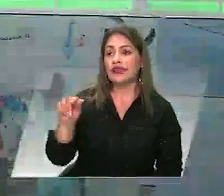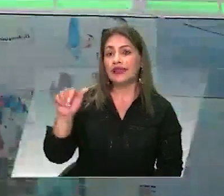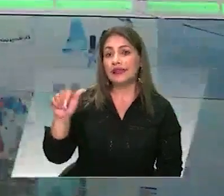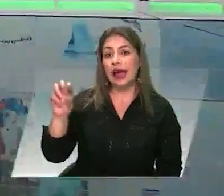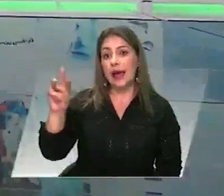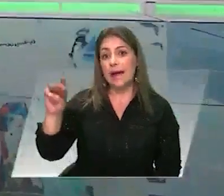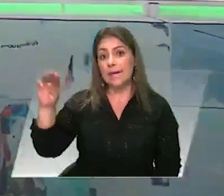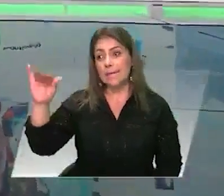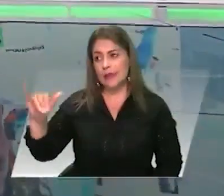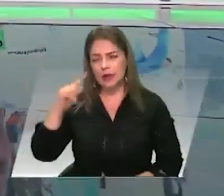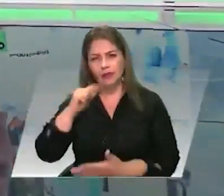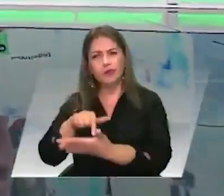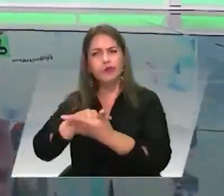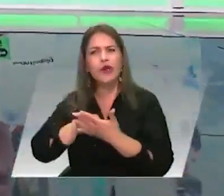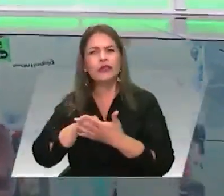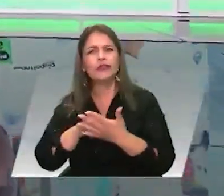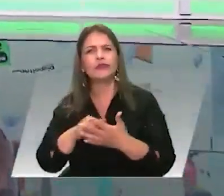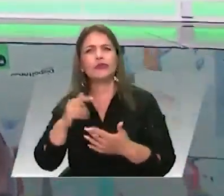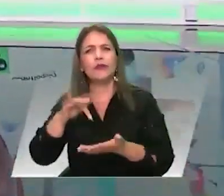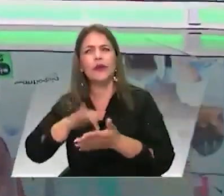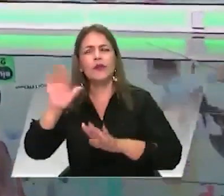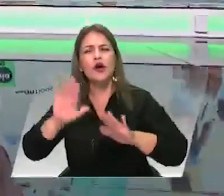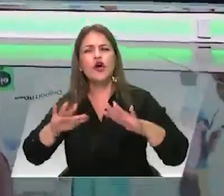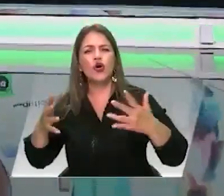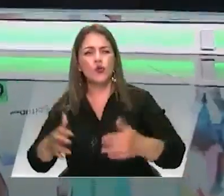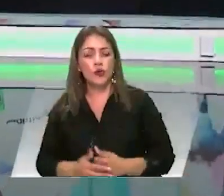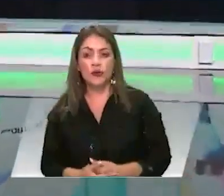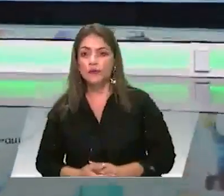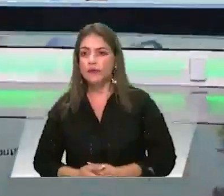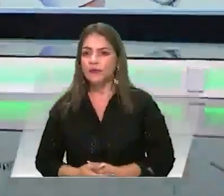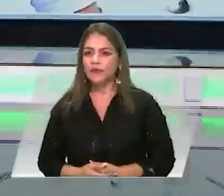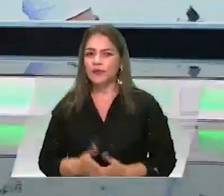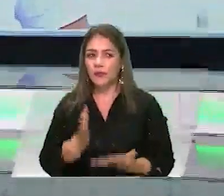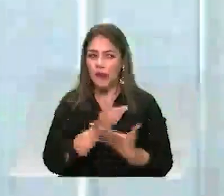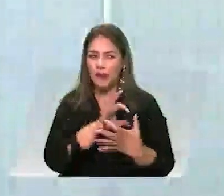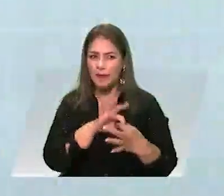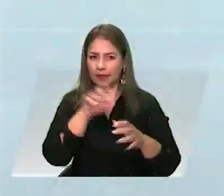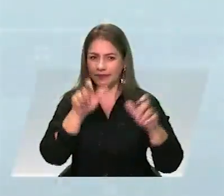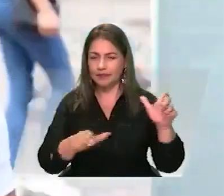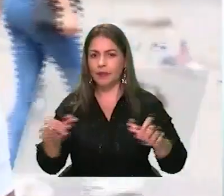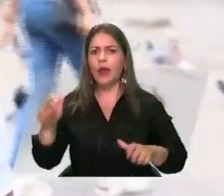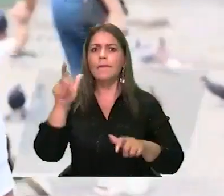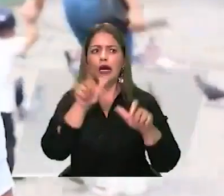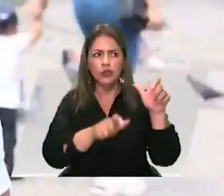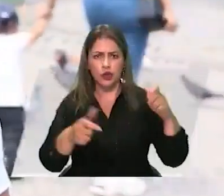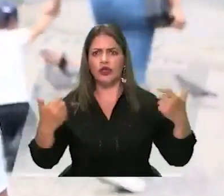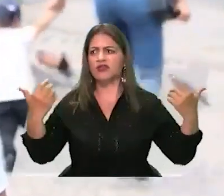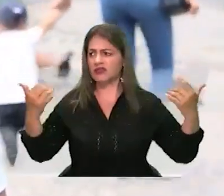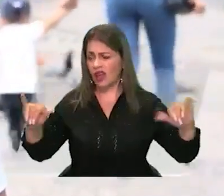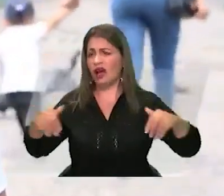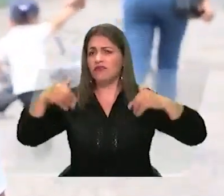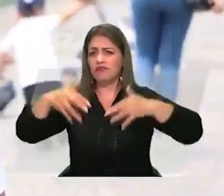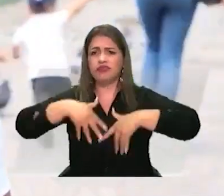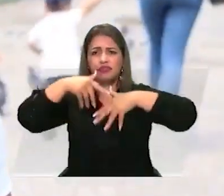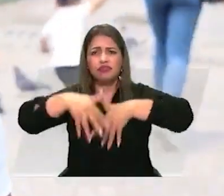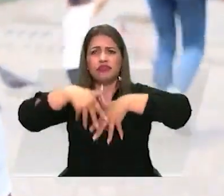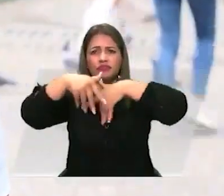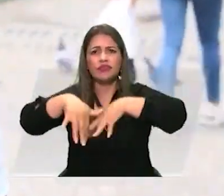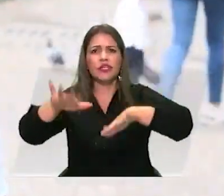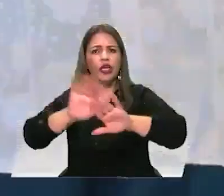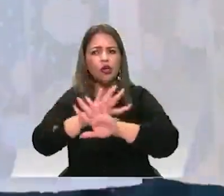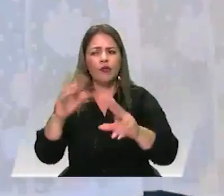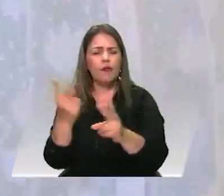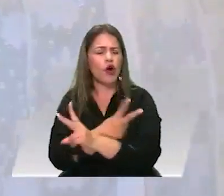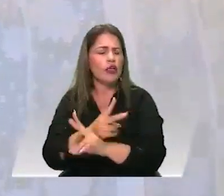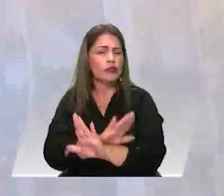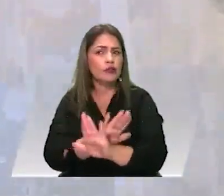la participación. Sammy, buenas tardes, adelante. Compañeros televidentes, así es, los urraeños salieron masivamente a las calles para rechazar estos actos de